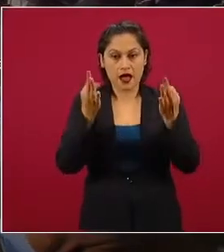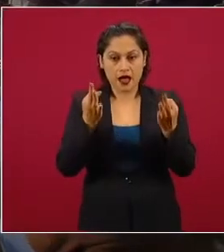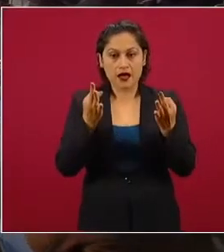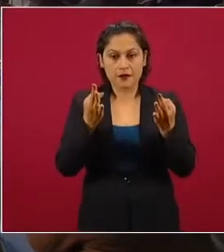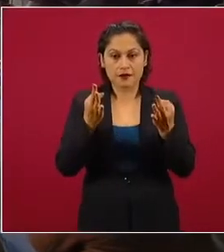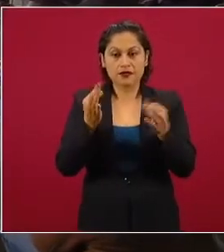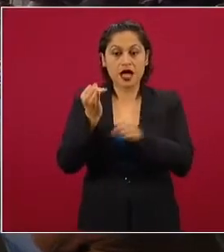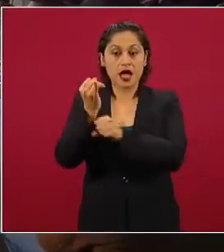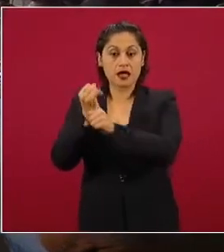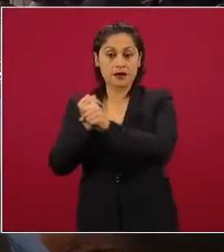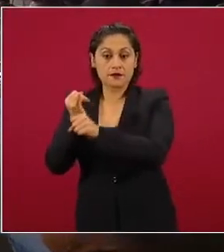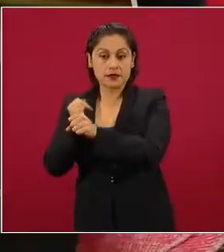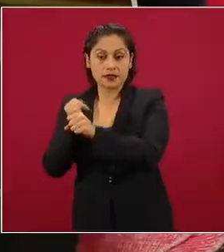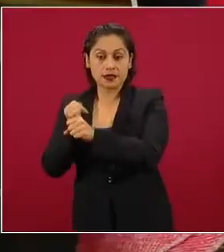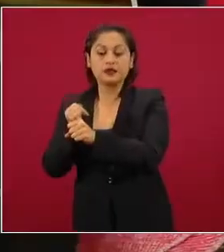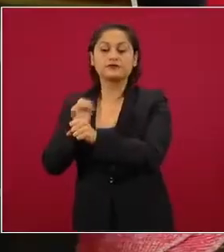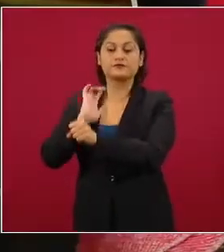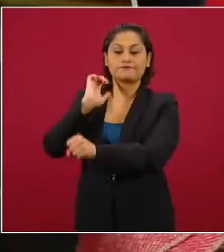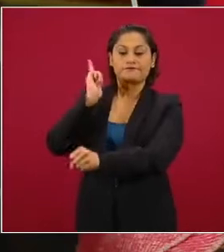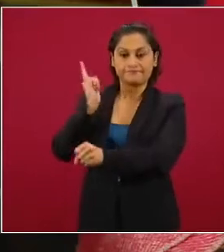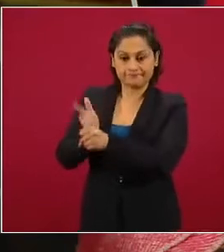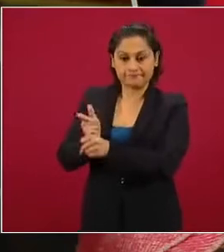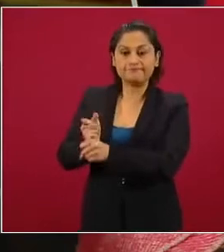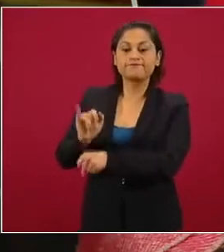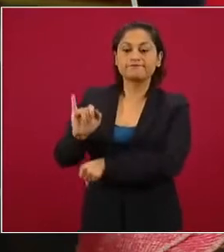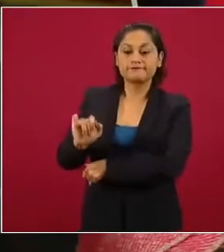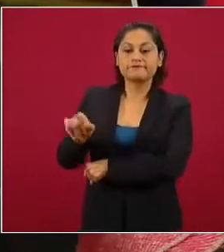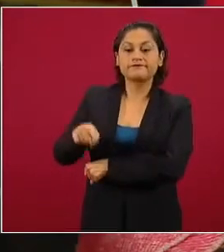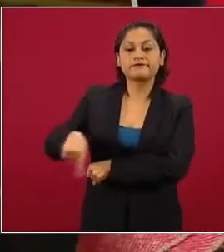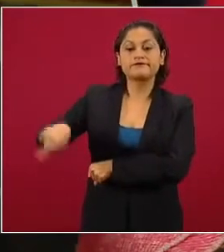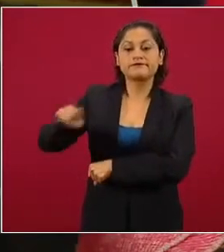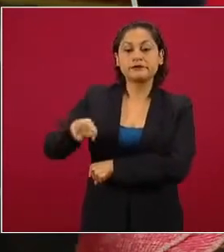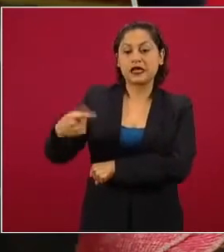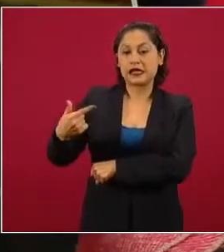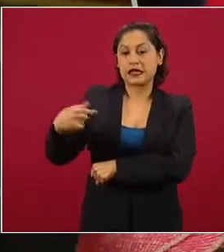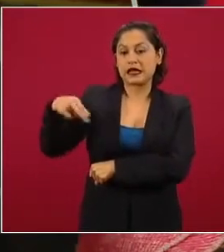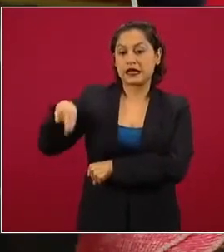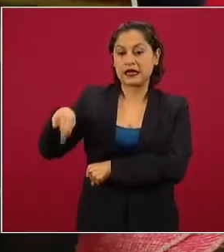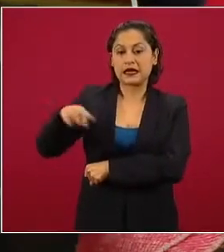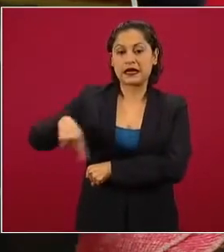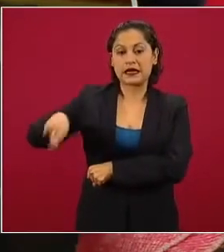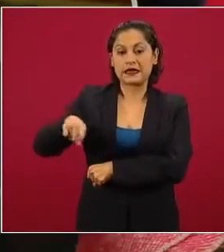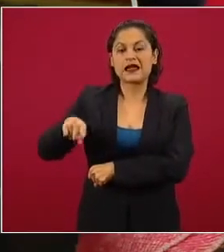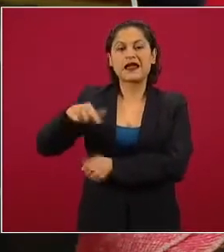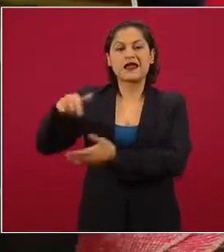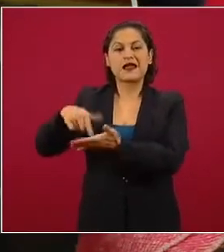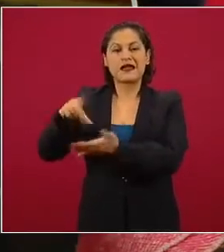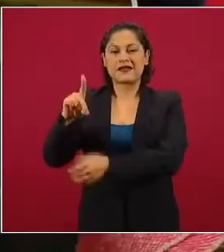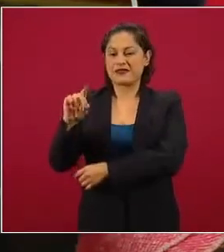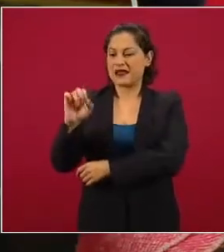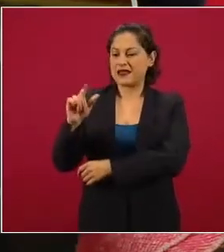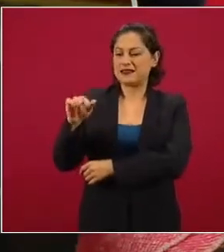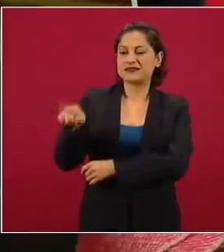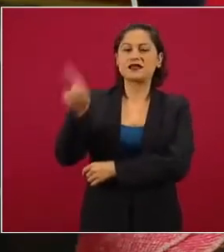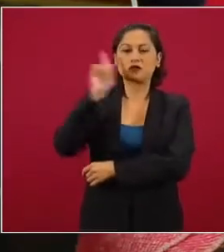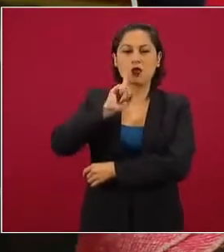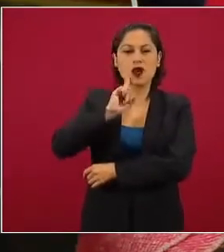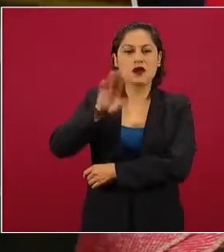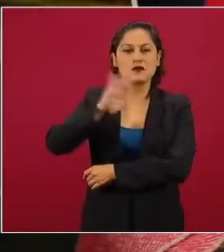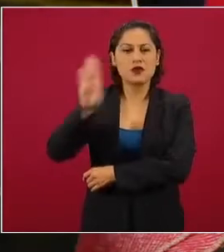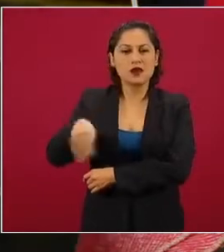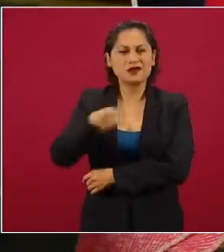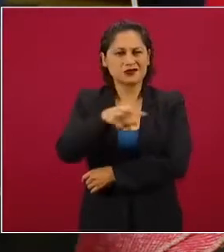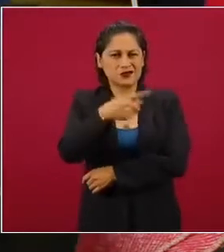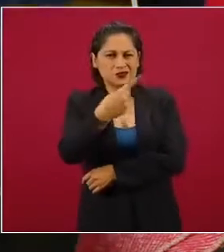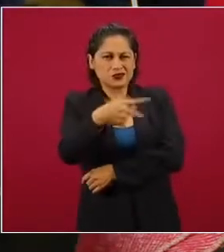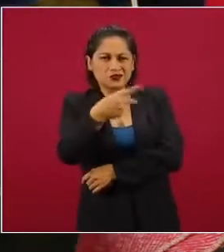las investigaciones detectaron que sí hubo responsabilidad de elementos de la Guardia en lo de Delicias, en la muerte de esta mujer. ¿Qué información tiene